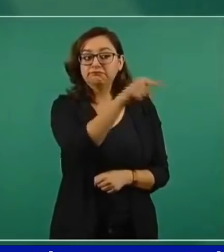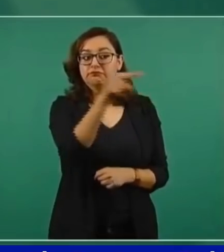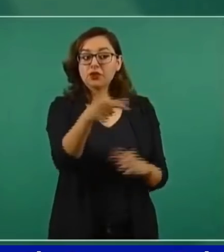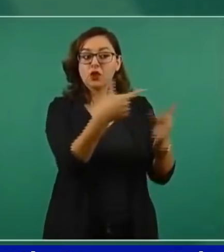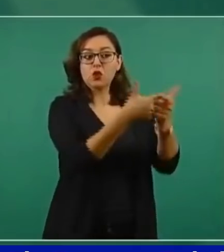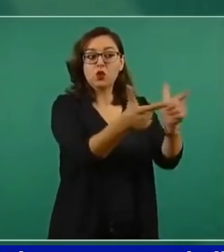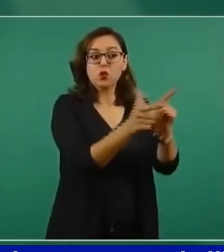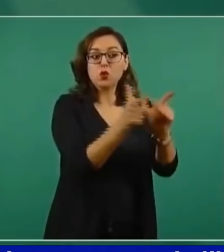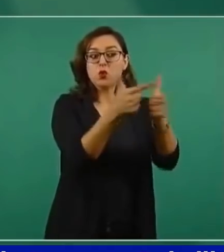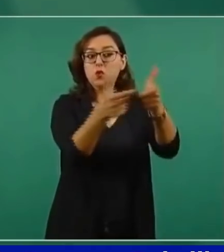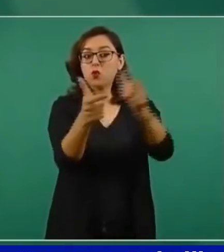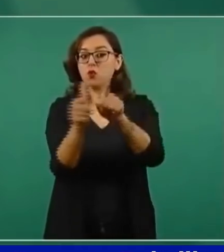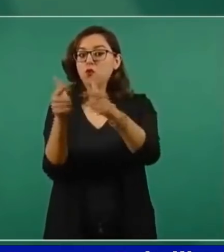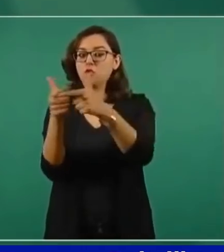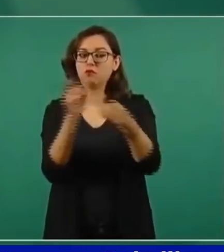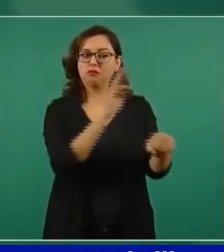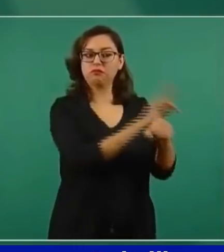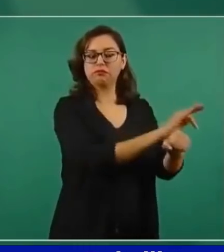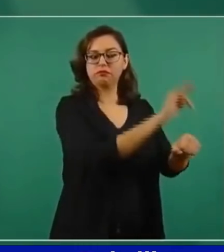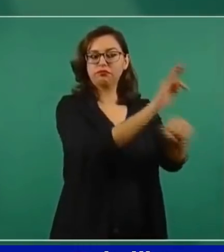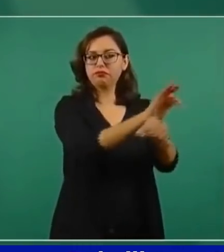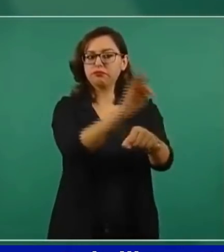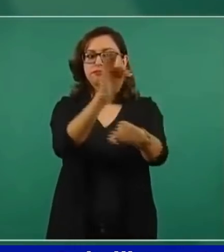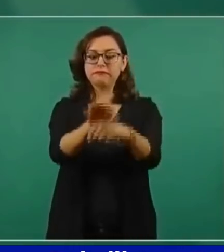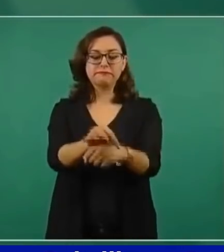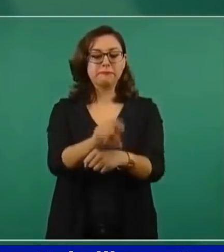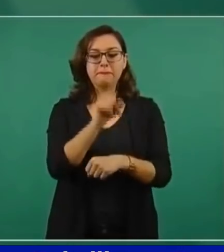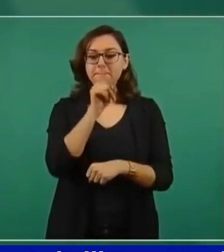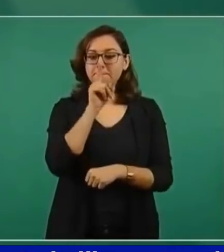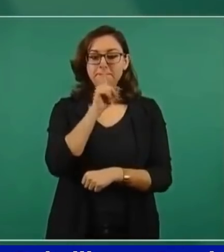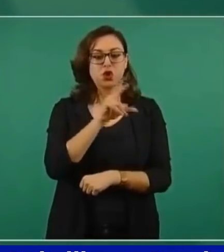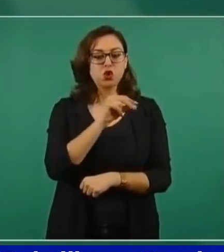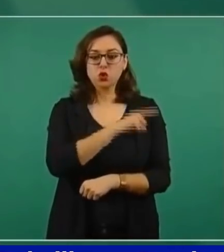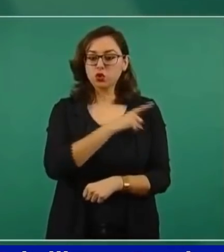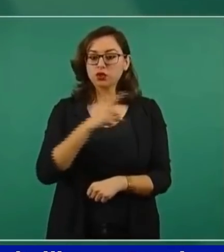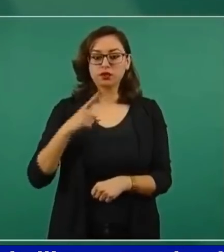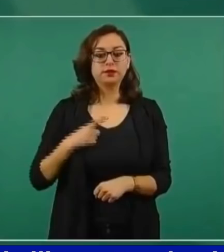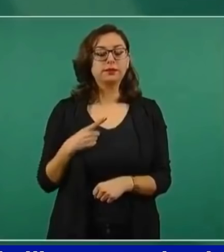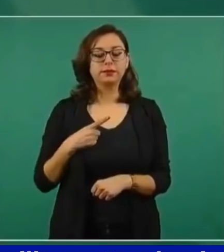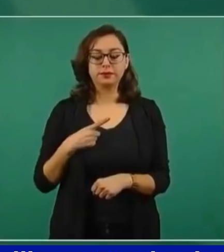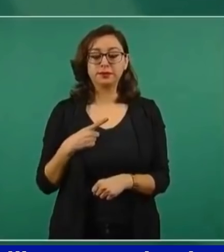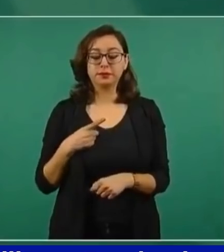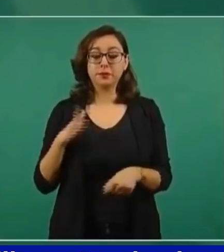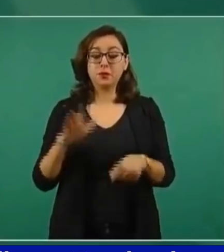Entonces tenemos que buscar la forma de que quienes